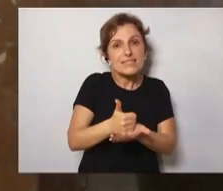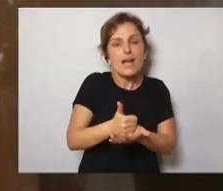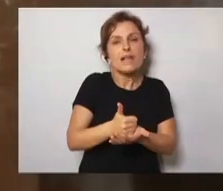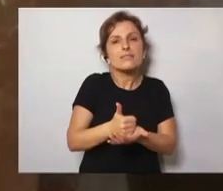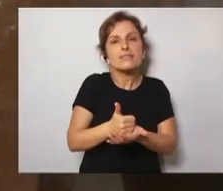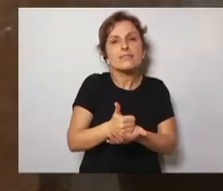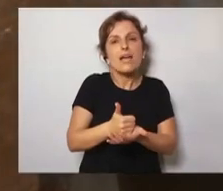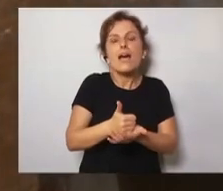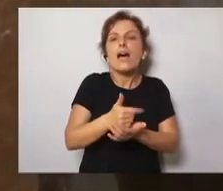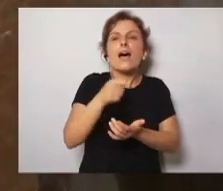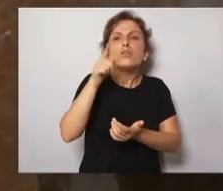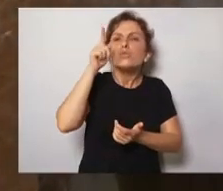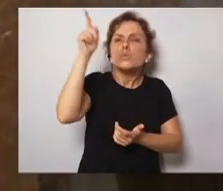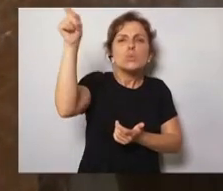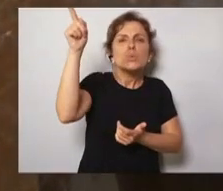significado